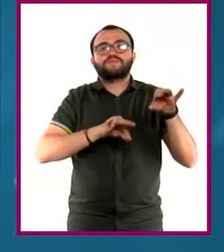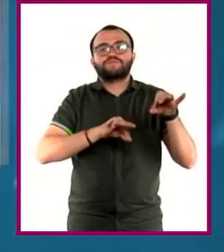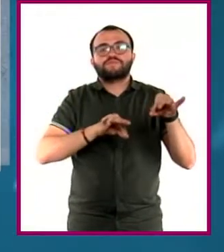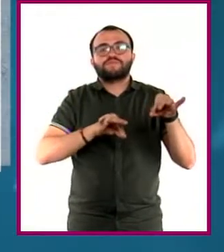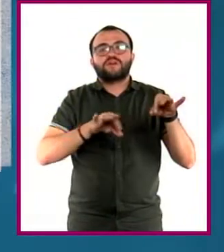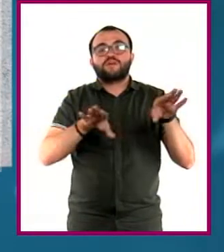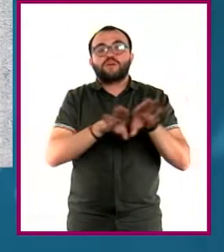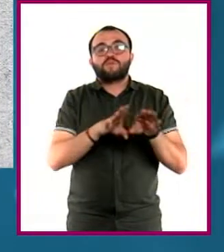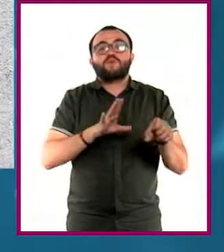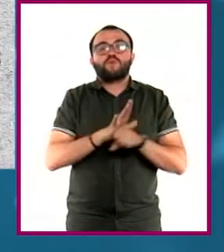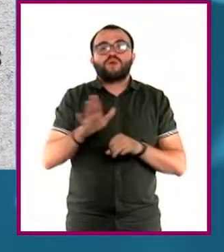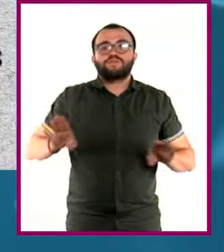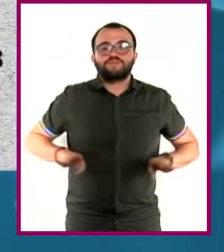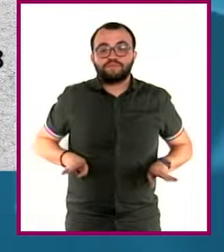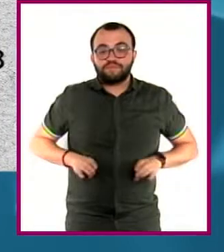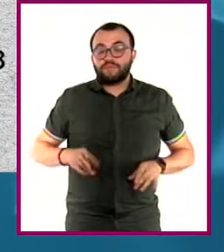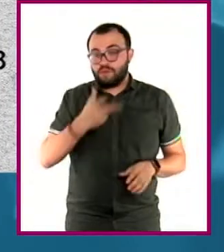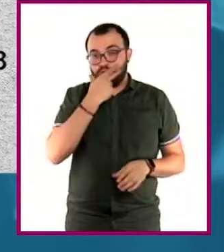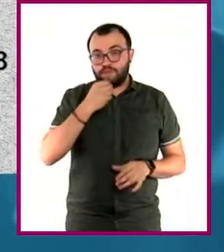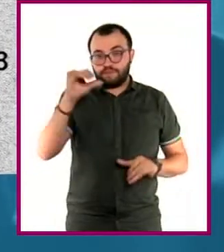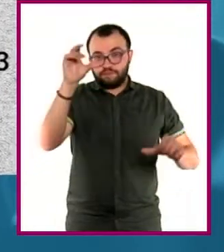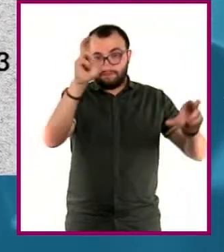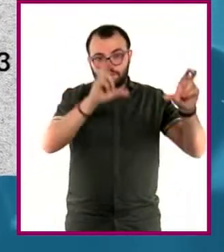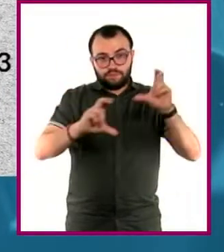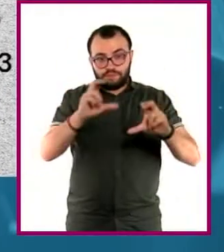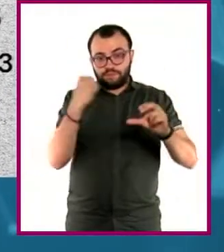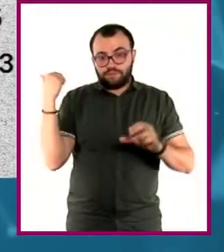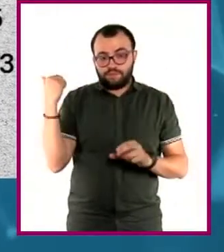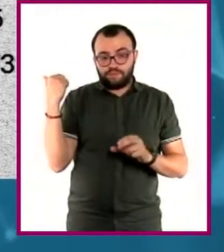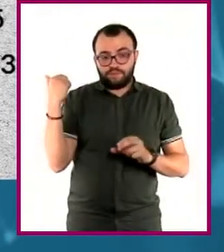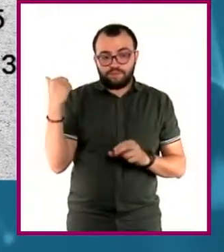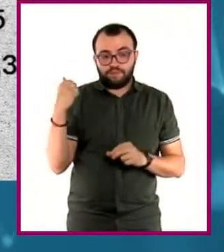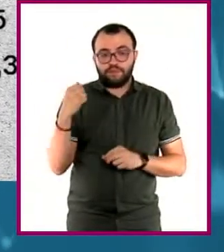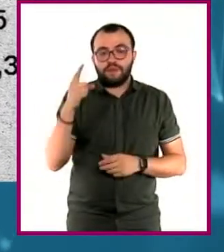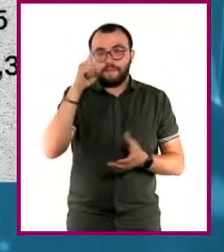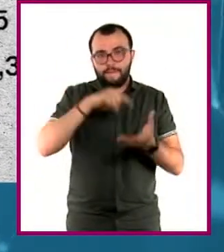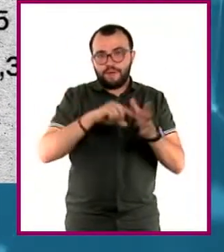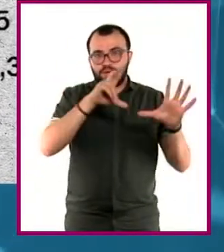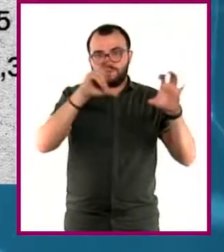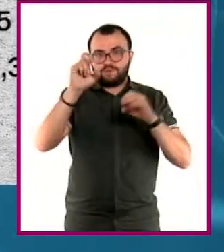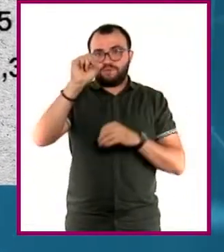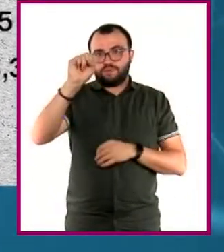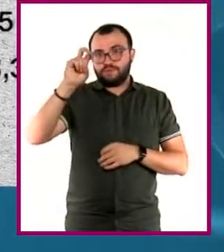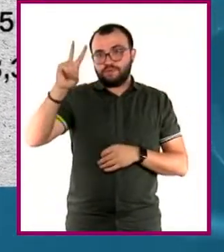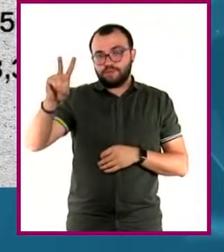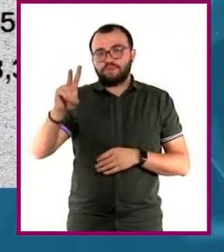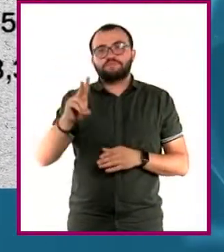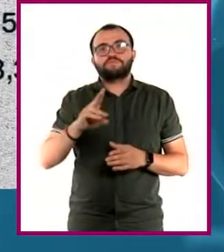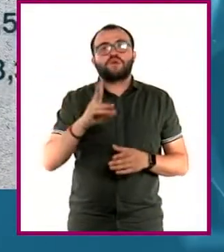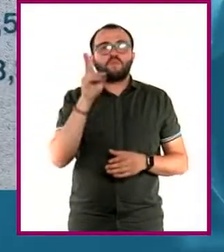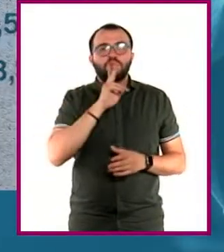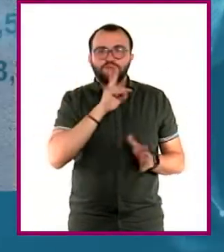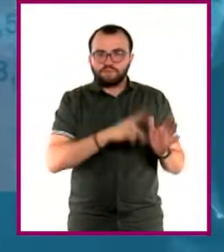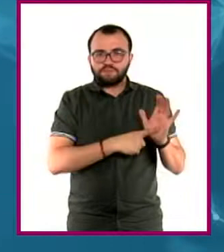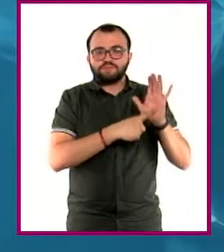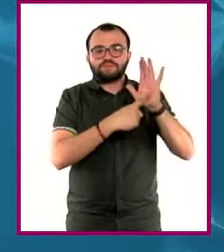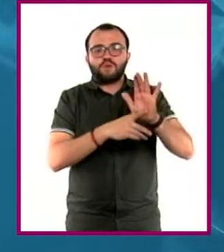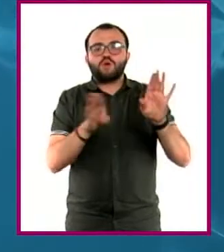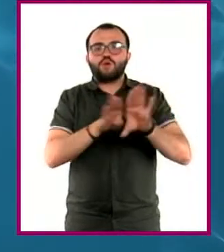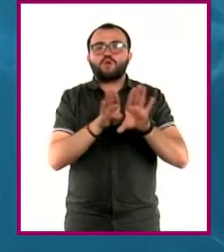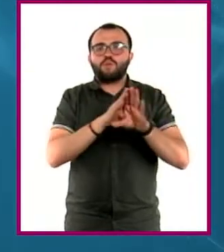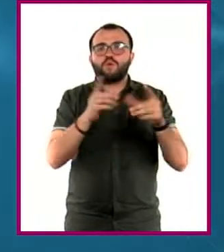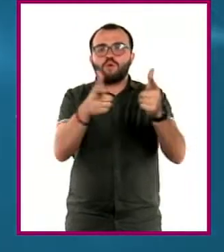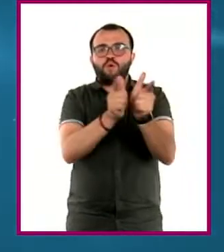químicas. El químico alemán Julius Lothar Meyer en 1862 propuso una forma de agrupar